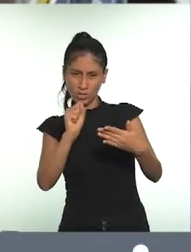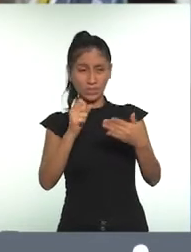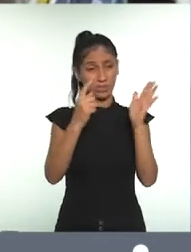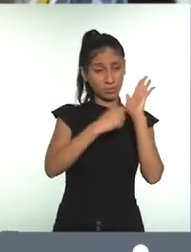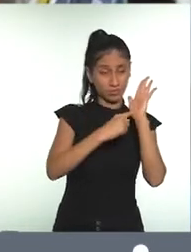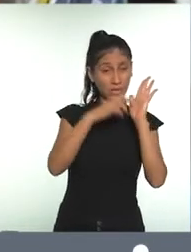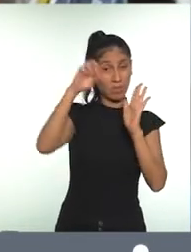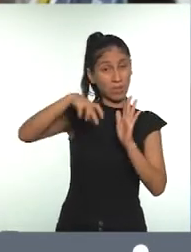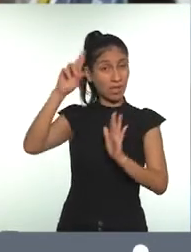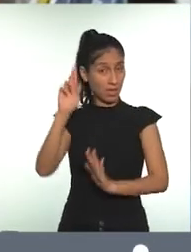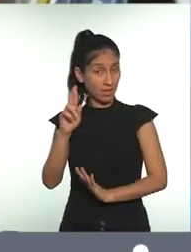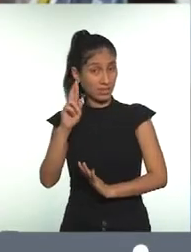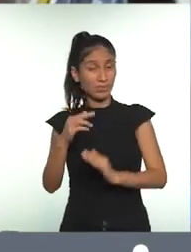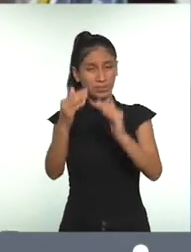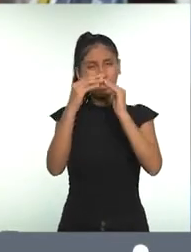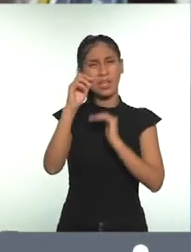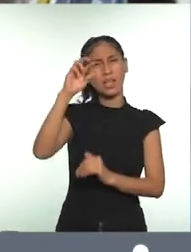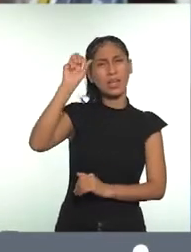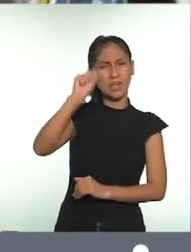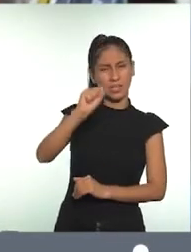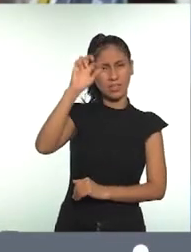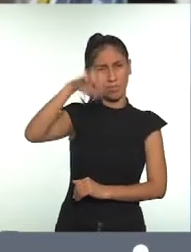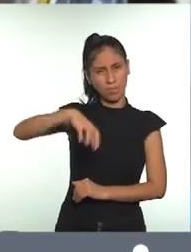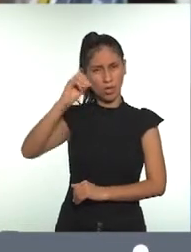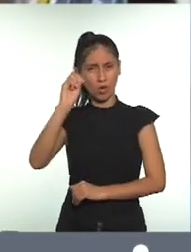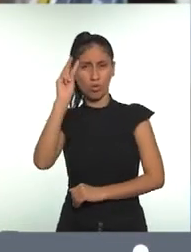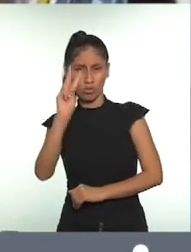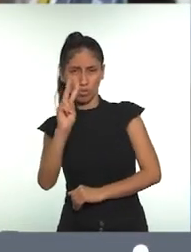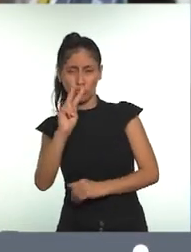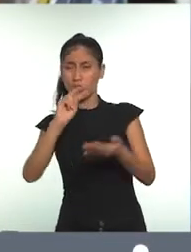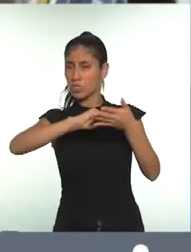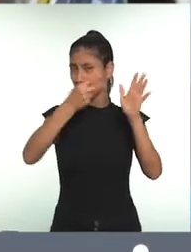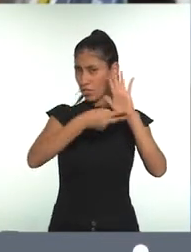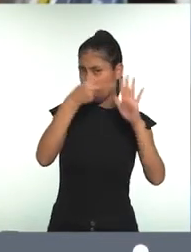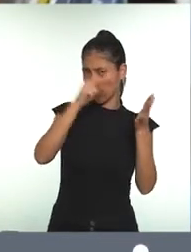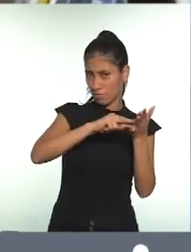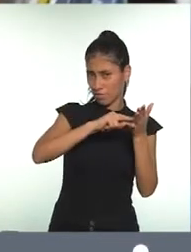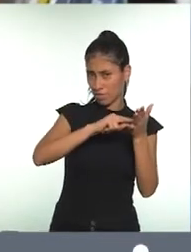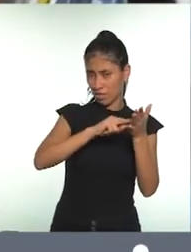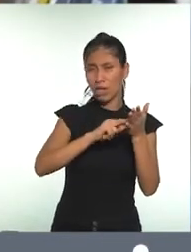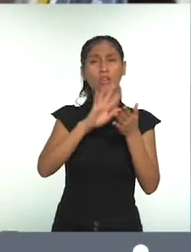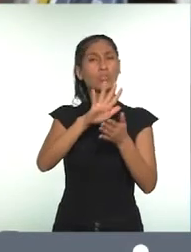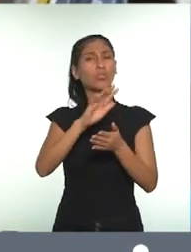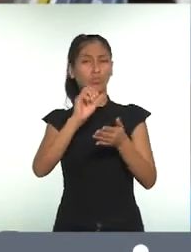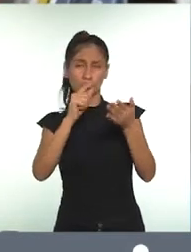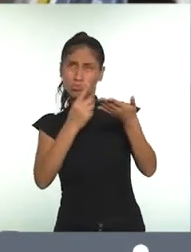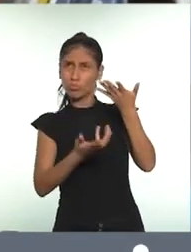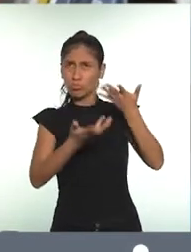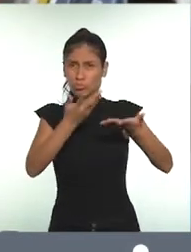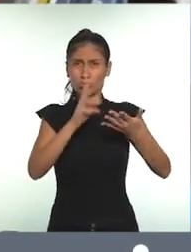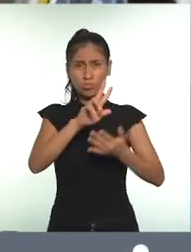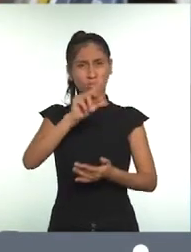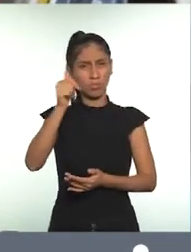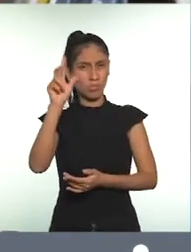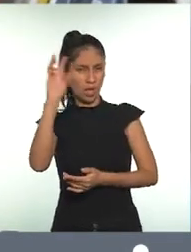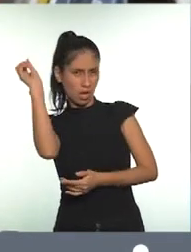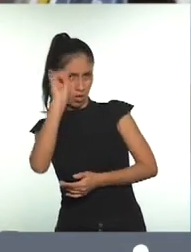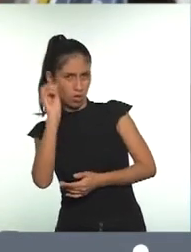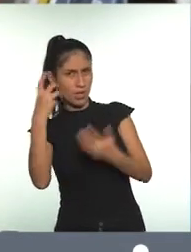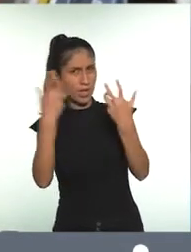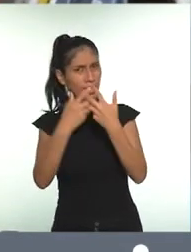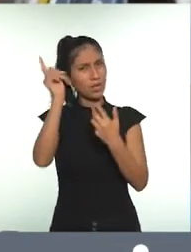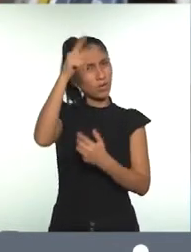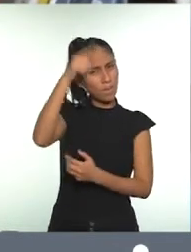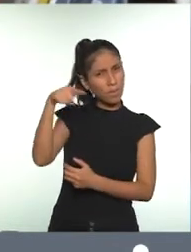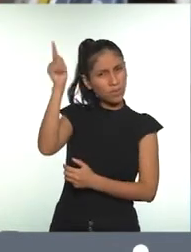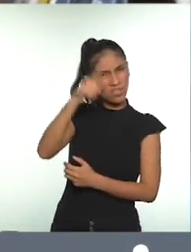SpO2 y el PR respectivamente. El SpO2, que significa saturación de oxígeno por pulsioximetría, y el valor se nos da en